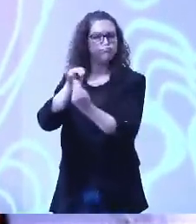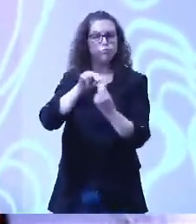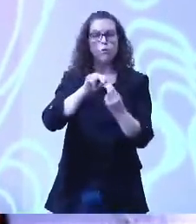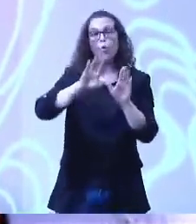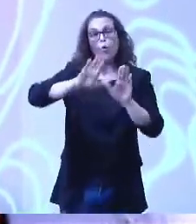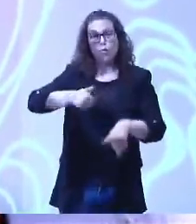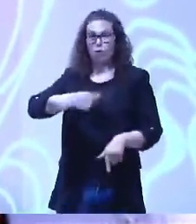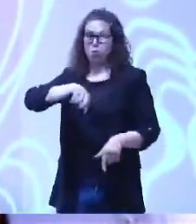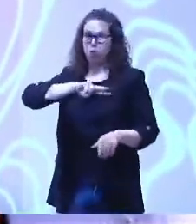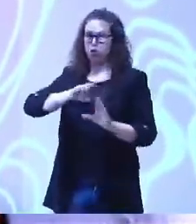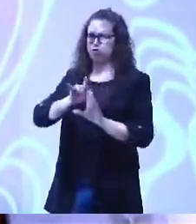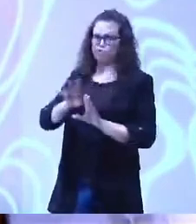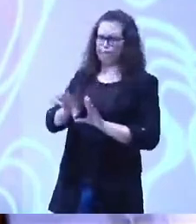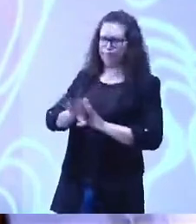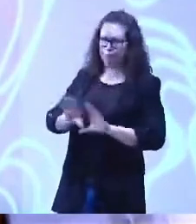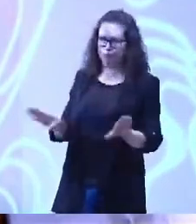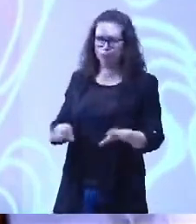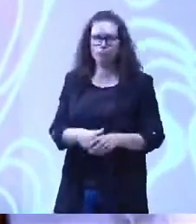Vox.